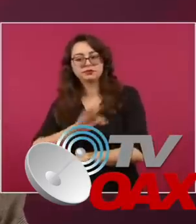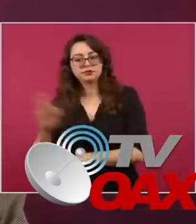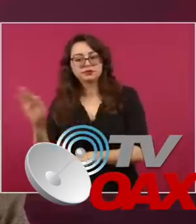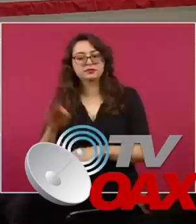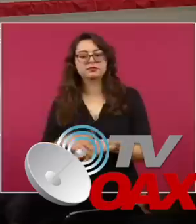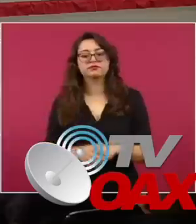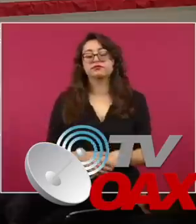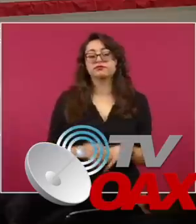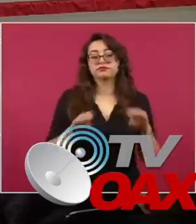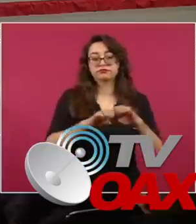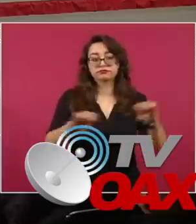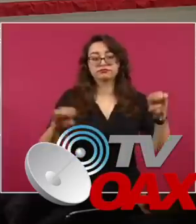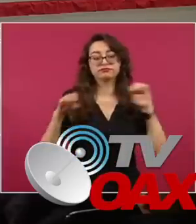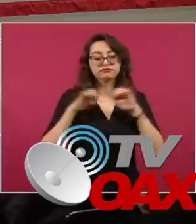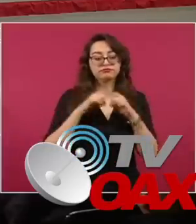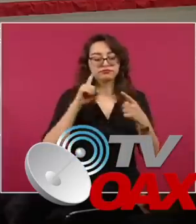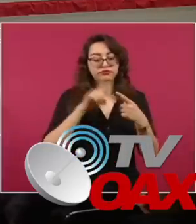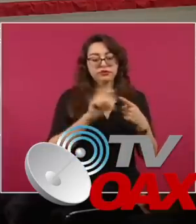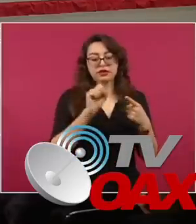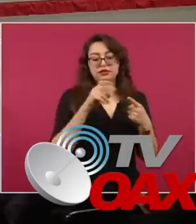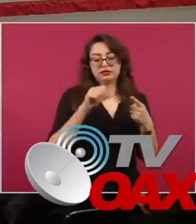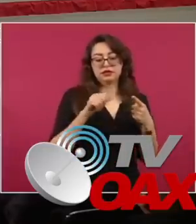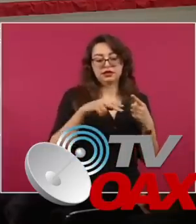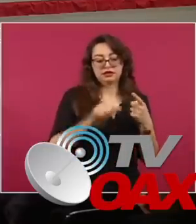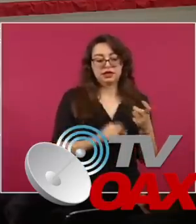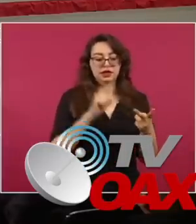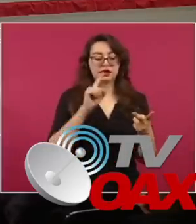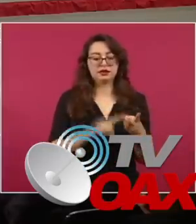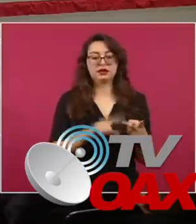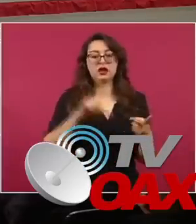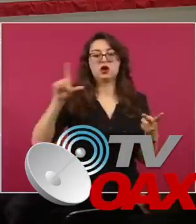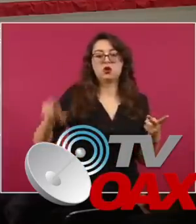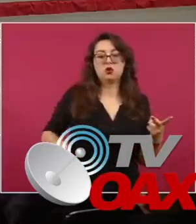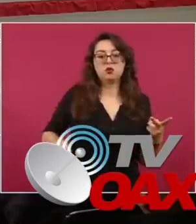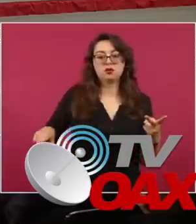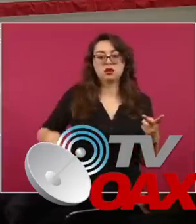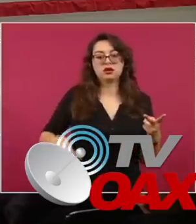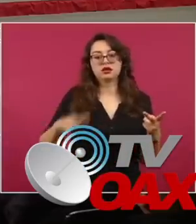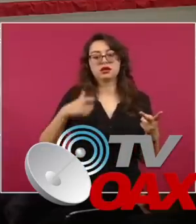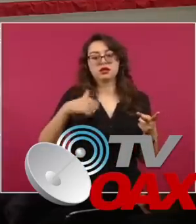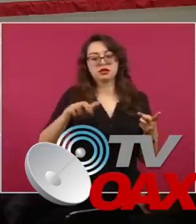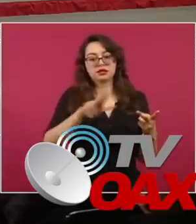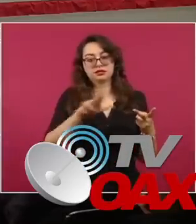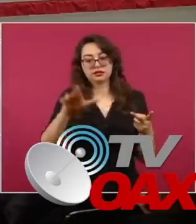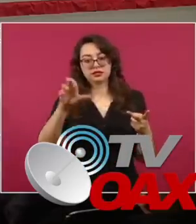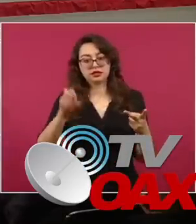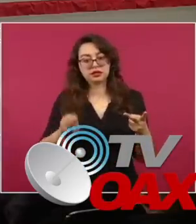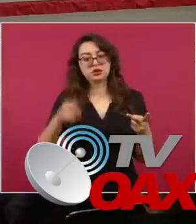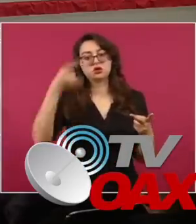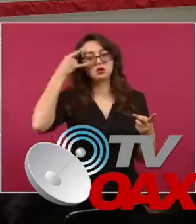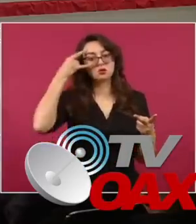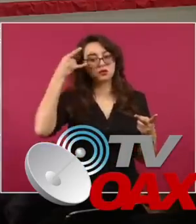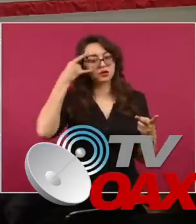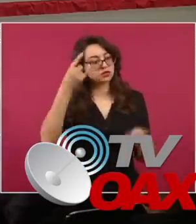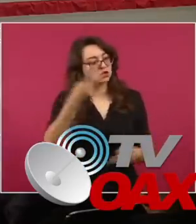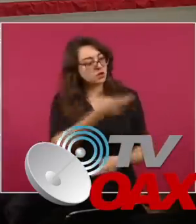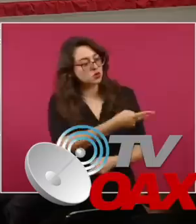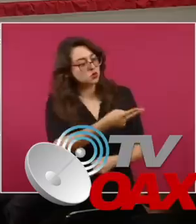de Quintana Roo y de Campeche. Aquí le agradecemos mucho a las gobernadoras aquí